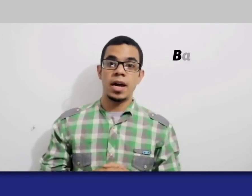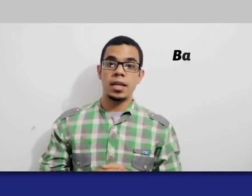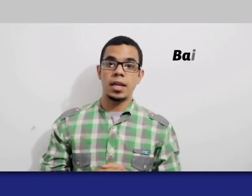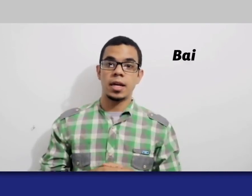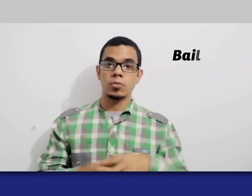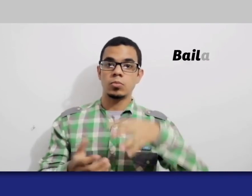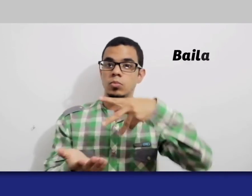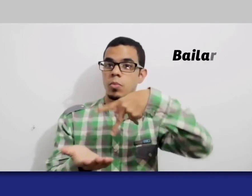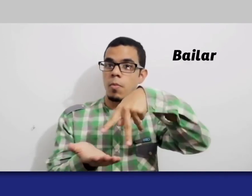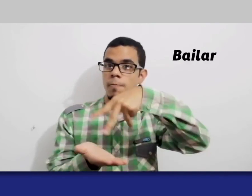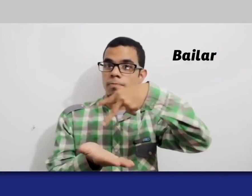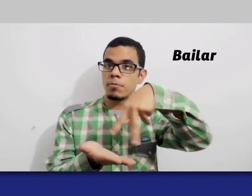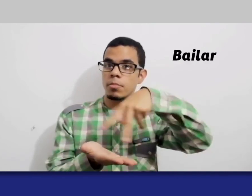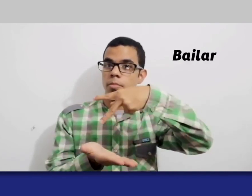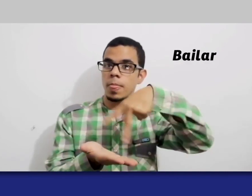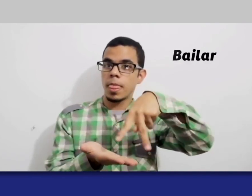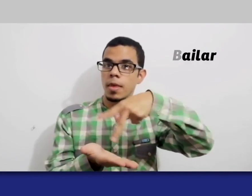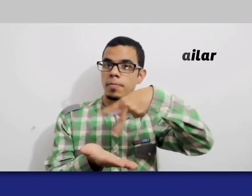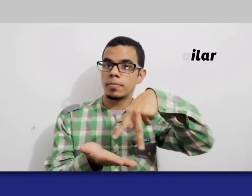Bailar.